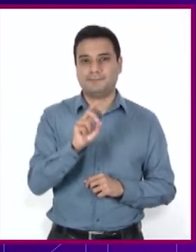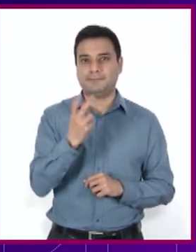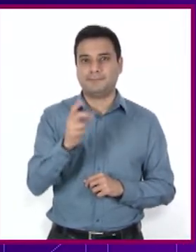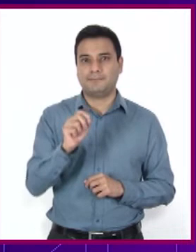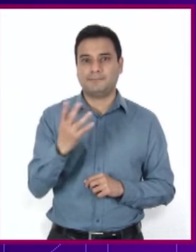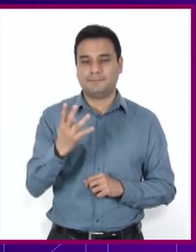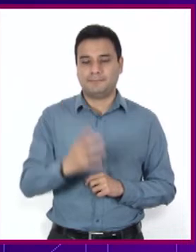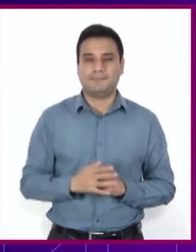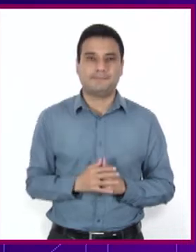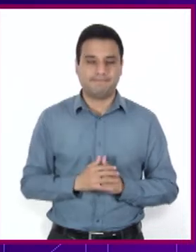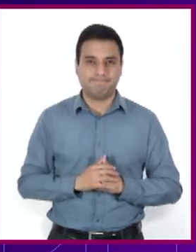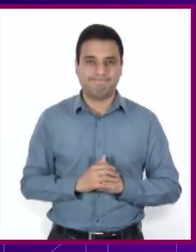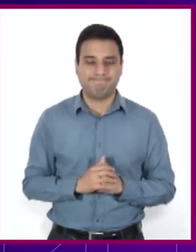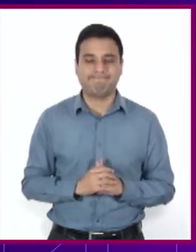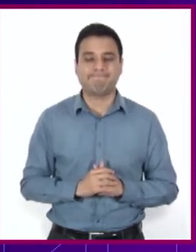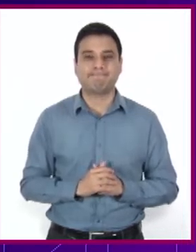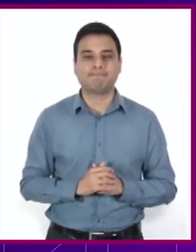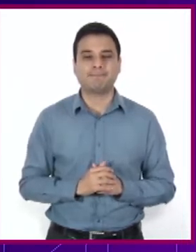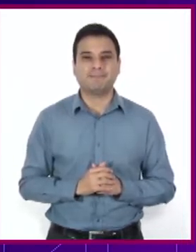12,32.4.